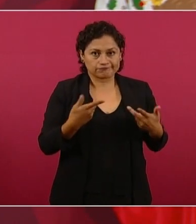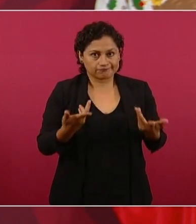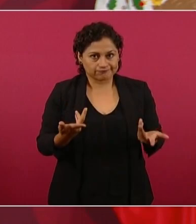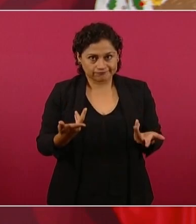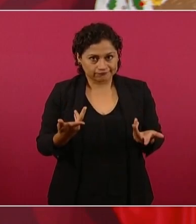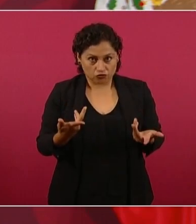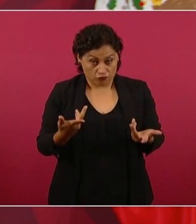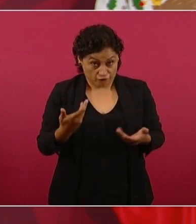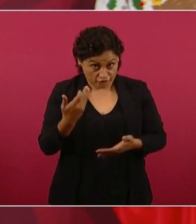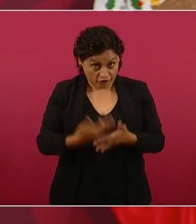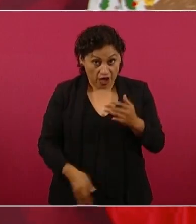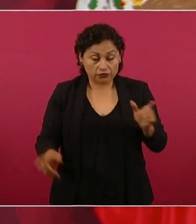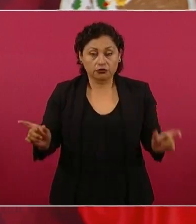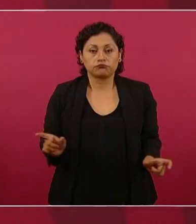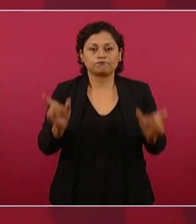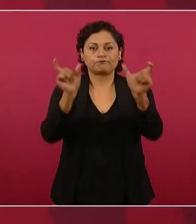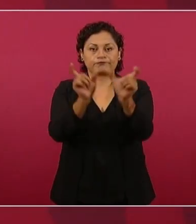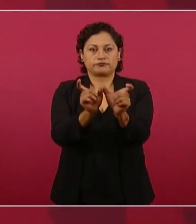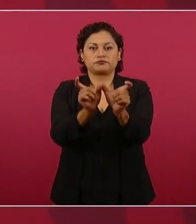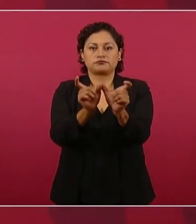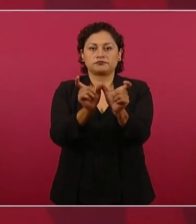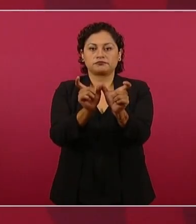Y la democracia